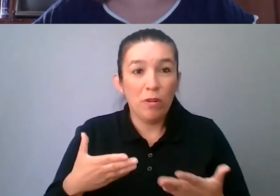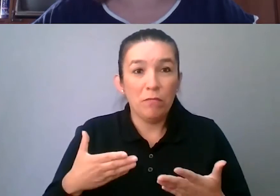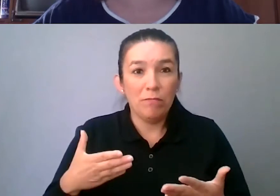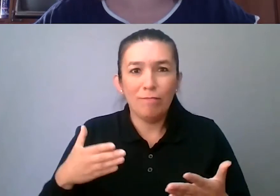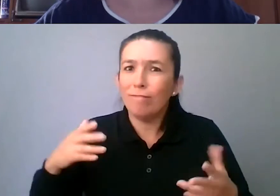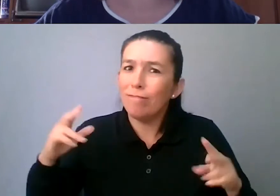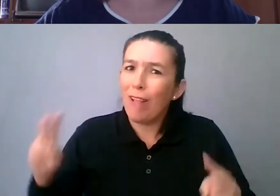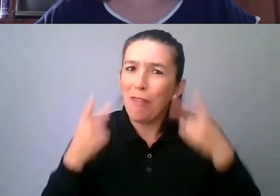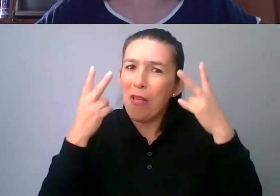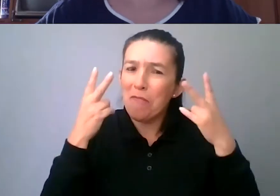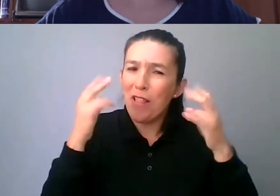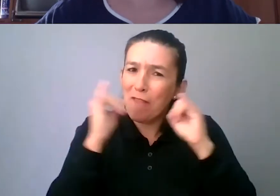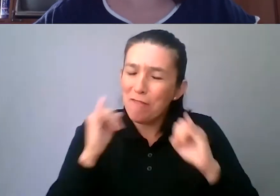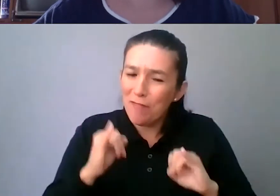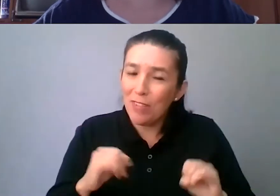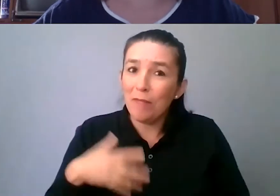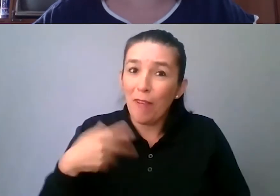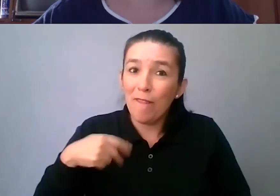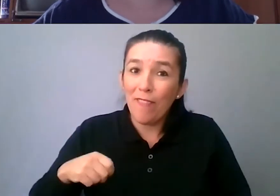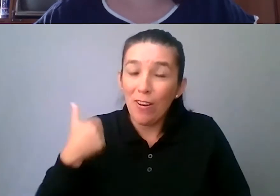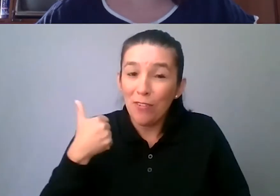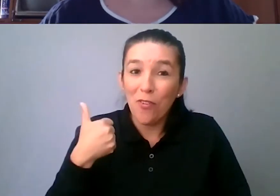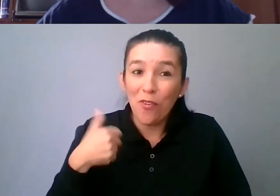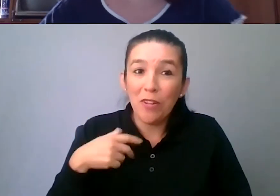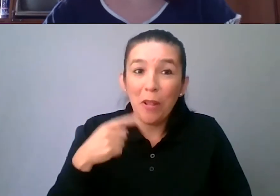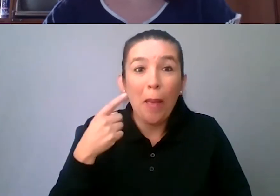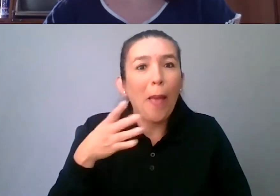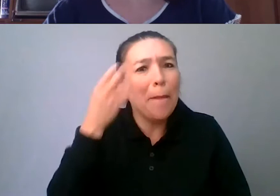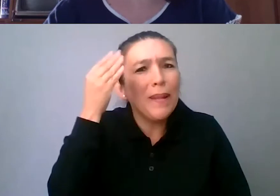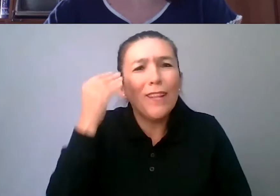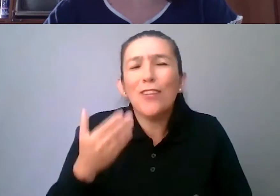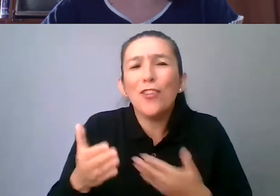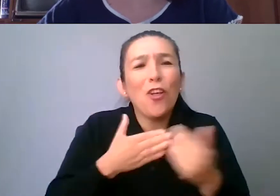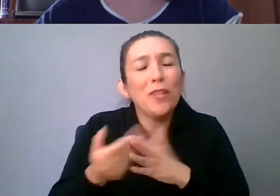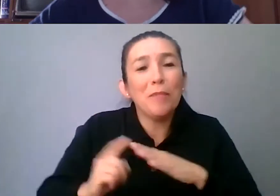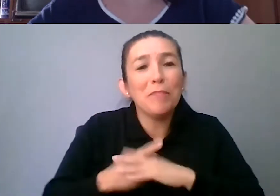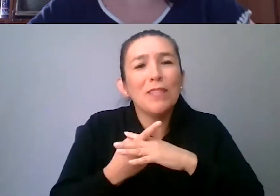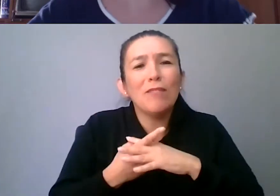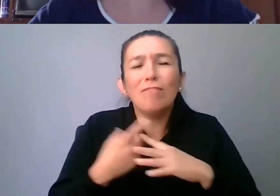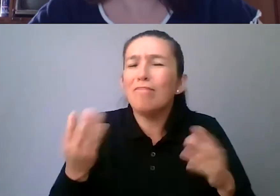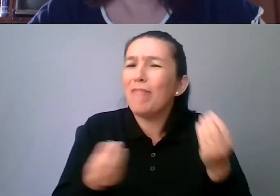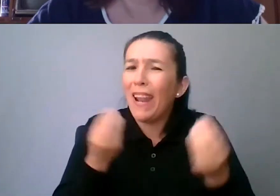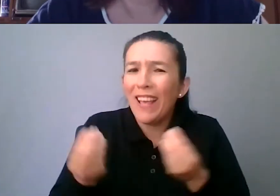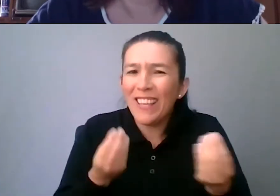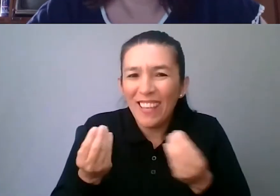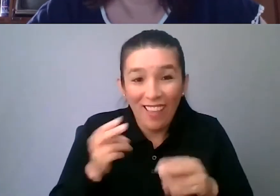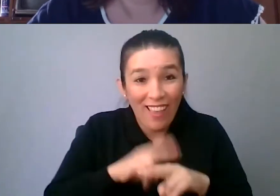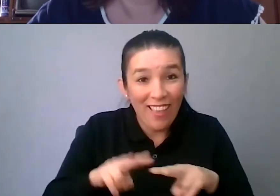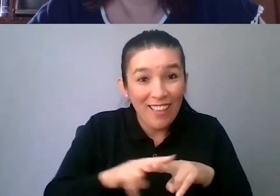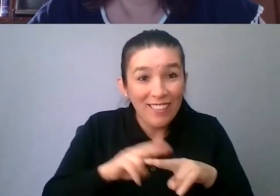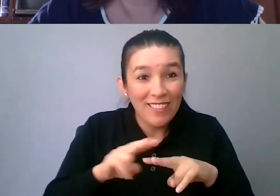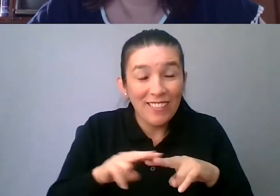estas figuras, las ponemos en valor, podemos aprender de dónde vienen, por qué las hacían, para qué las hacían. Y